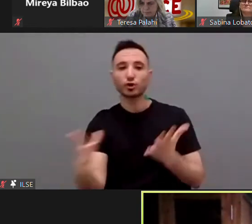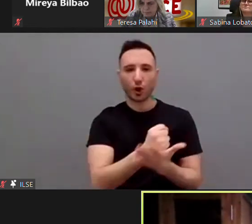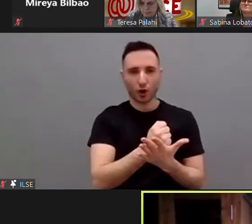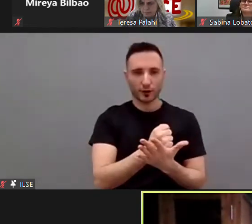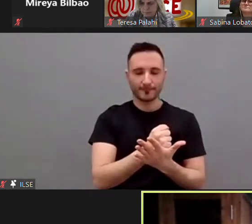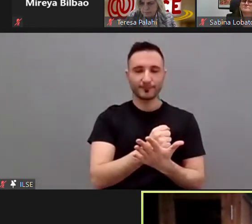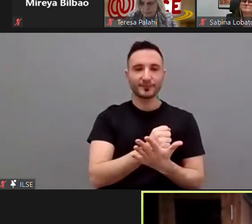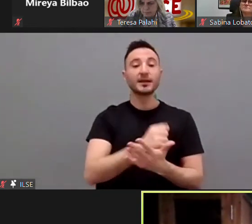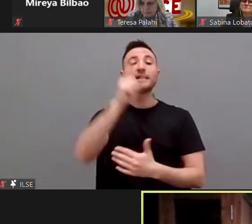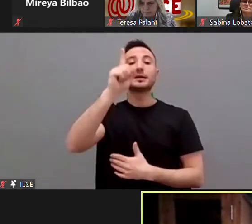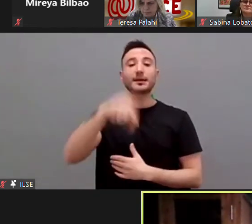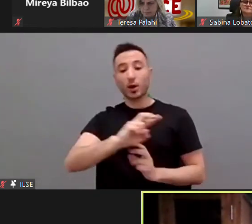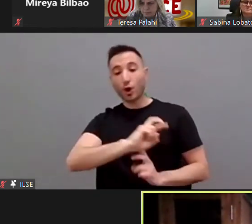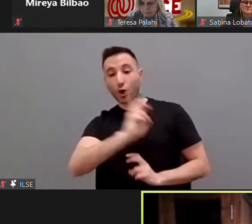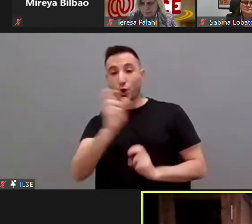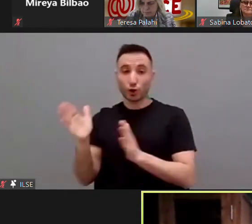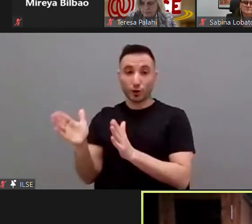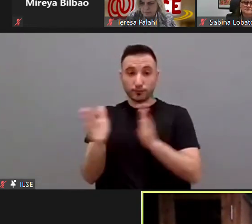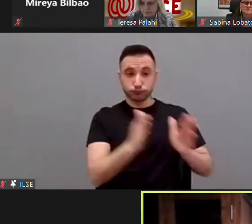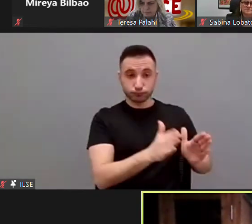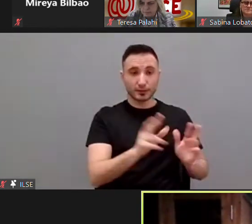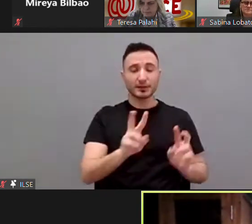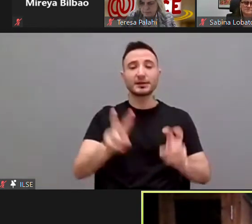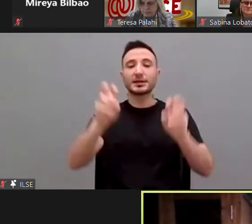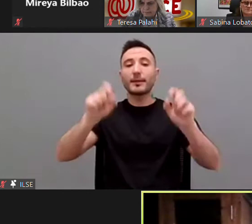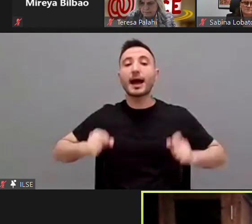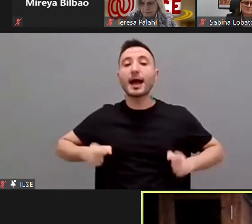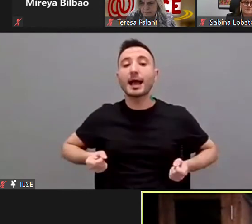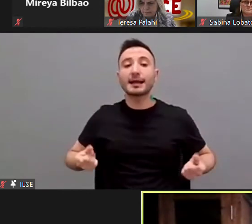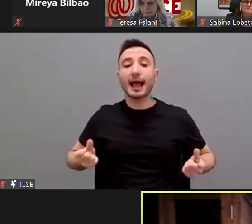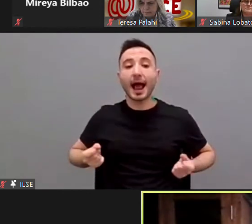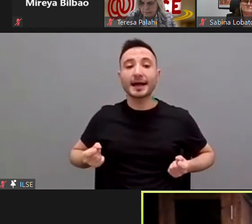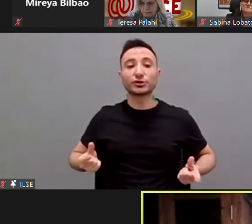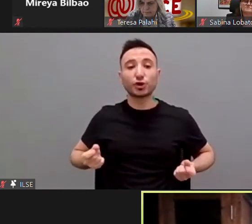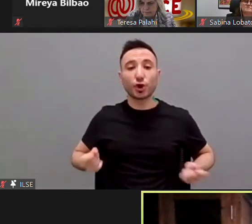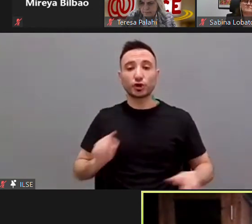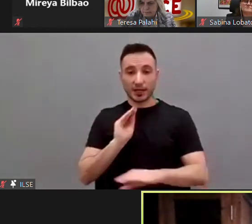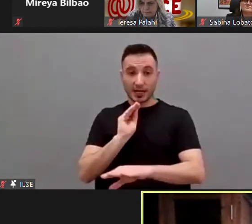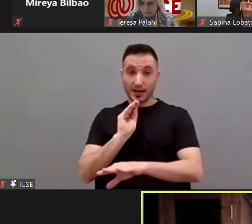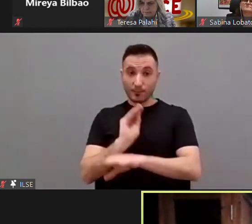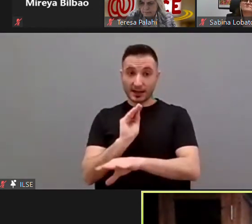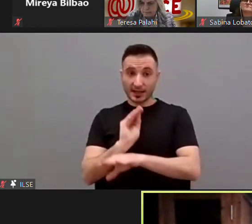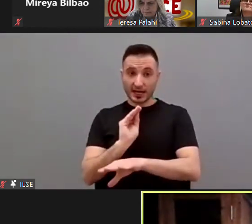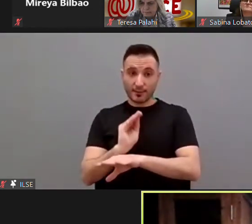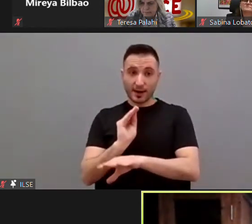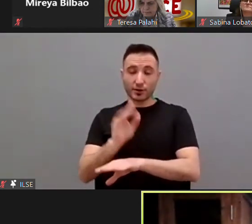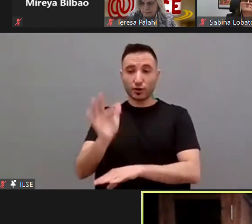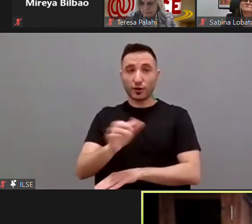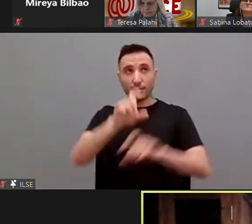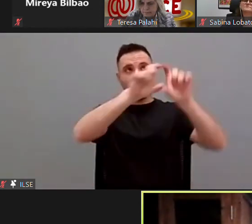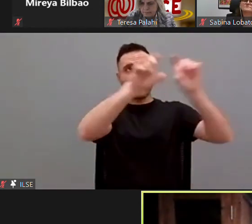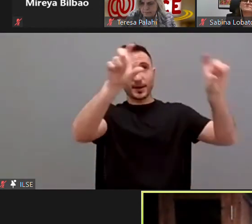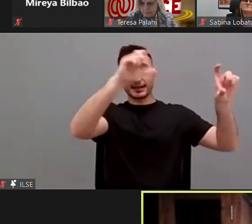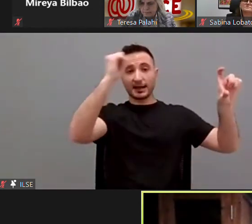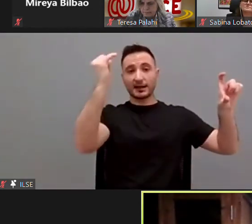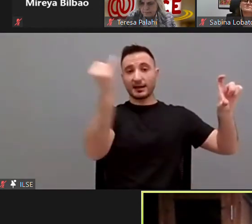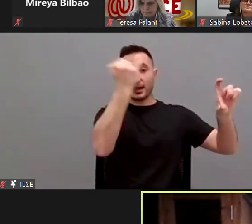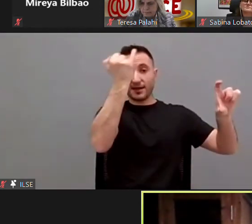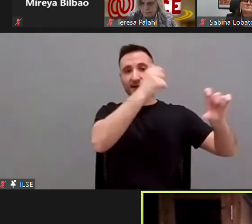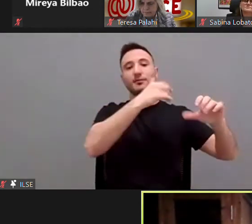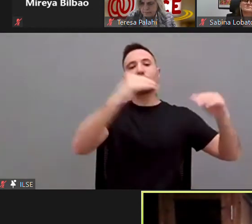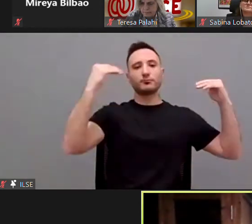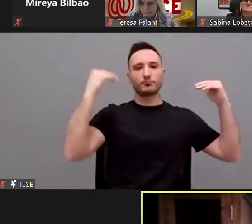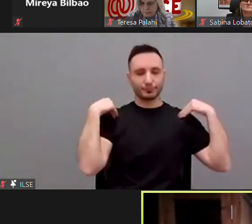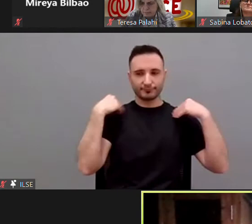que es importante destacar son los gastos y mantenimientos sufragados por el empresario, que tiene obligación. Es